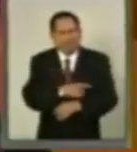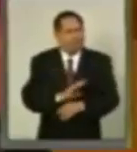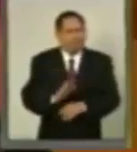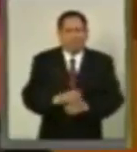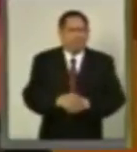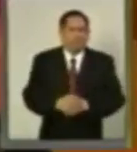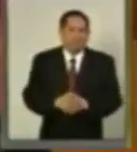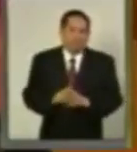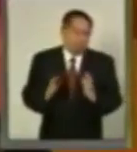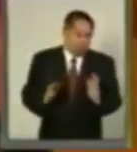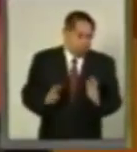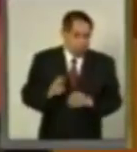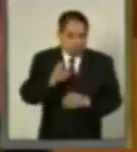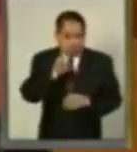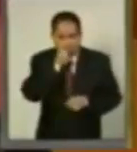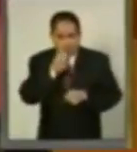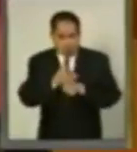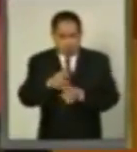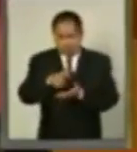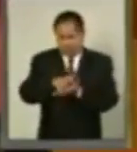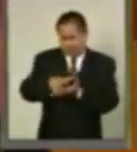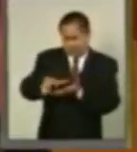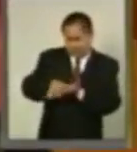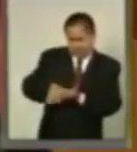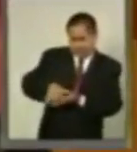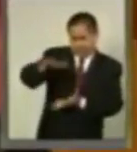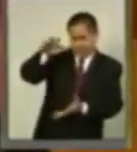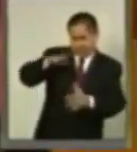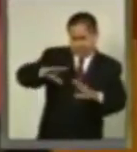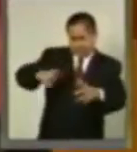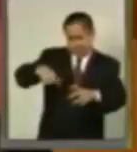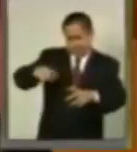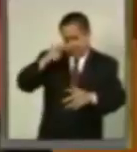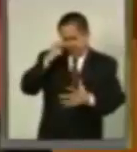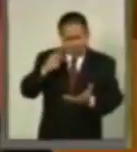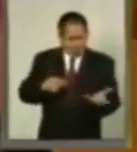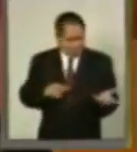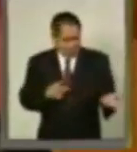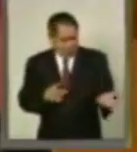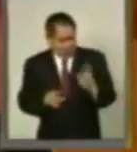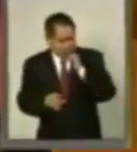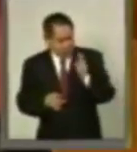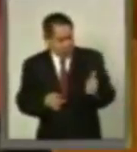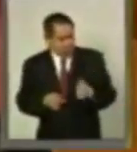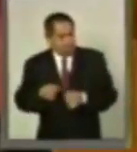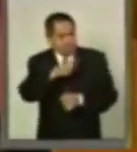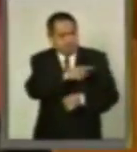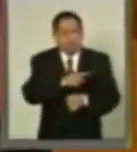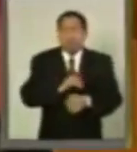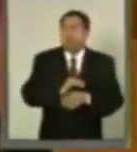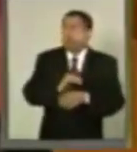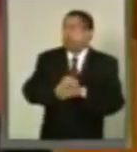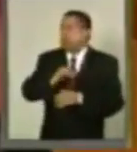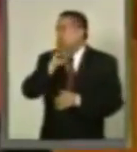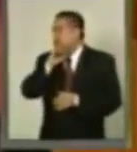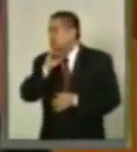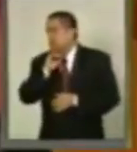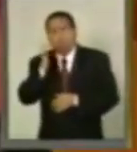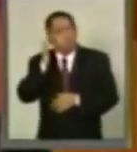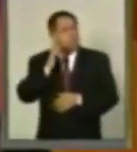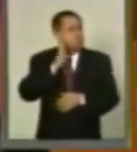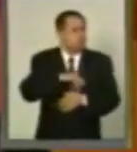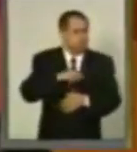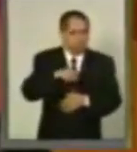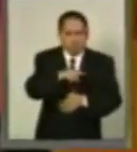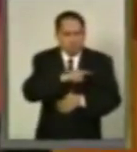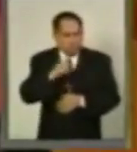al menos, secretario, de la inmensa mayoría de los mexicanos, ni tampoco han sabido escuchar o dejarse ayudar,